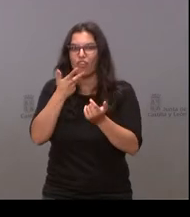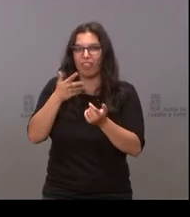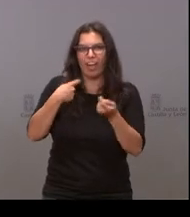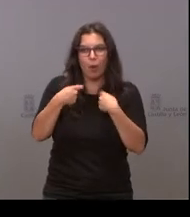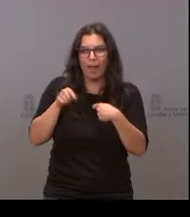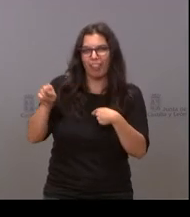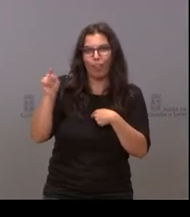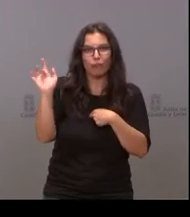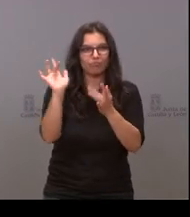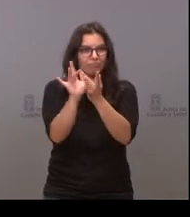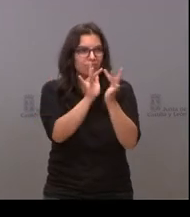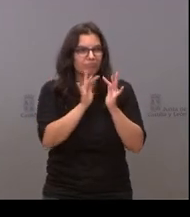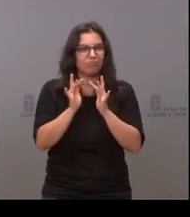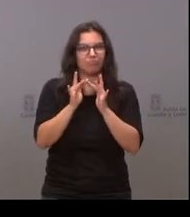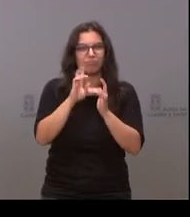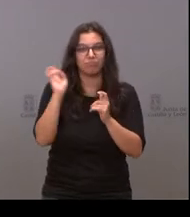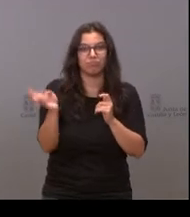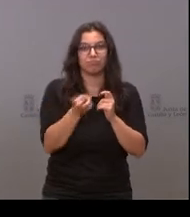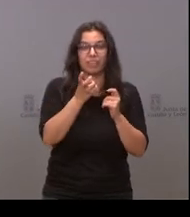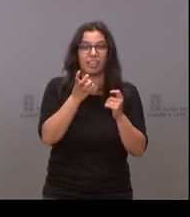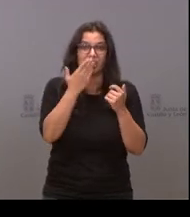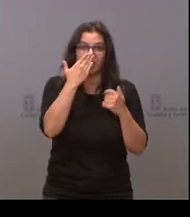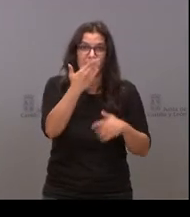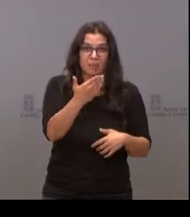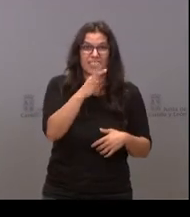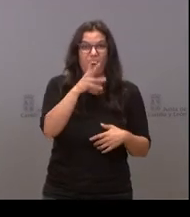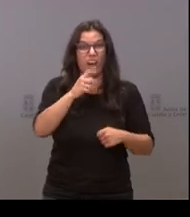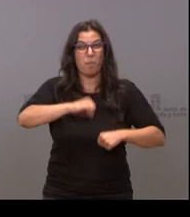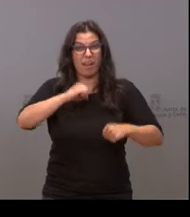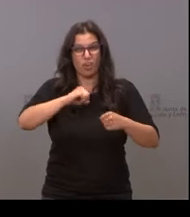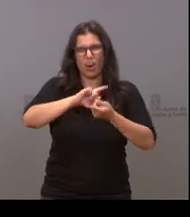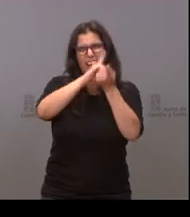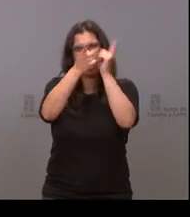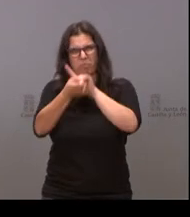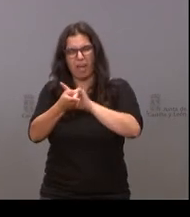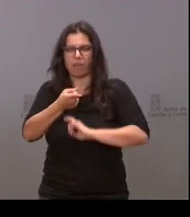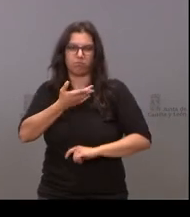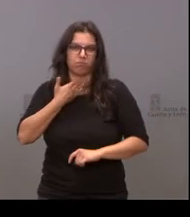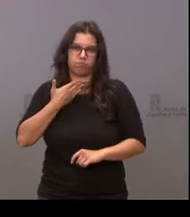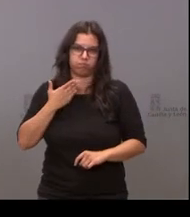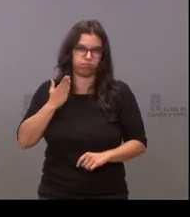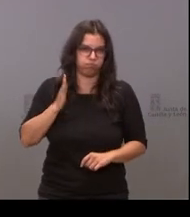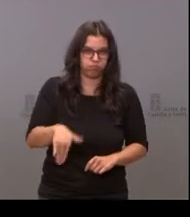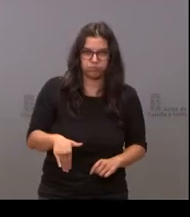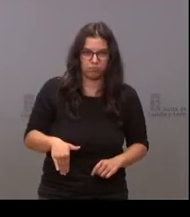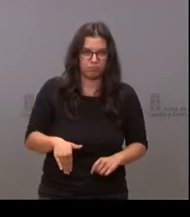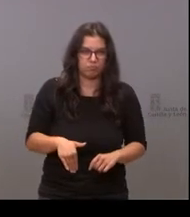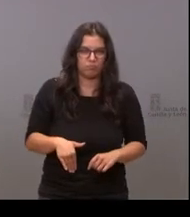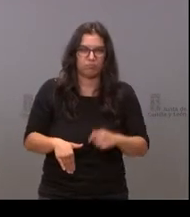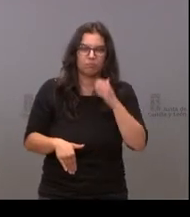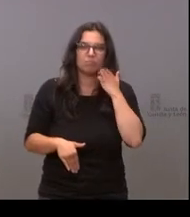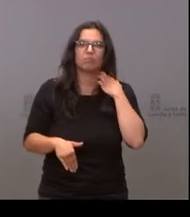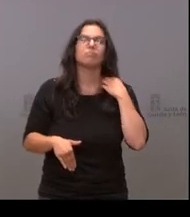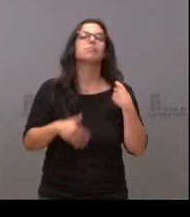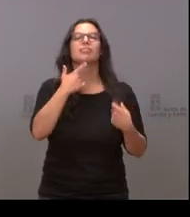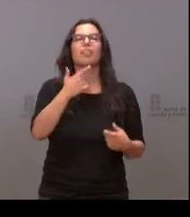zona y la verdad que no me apetece mucho a mi edad cambiarme de de jaulas decían en mi pueblo